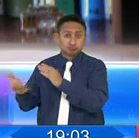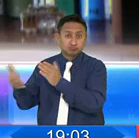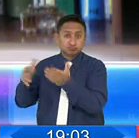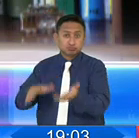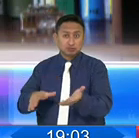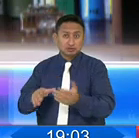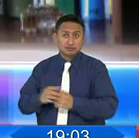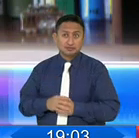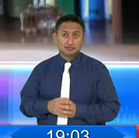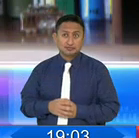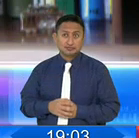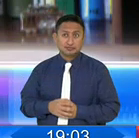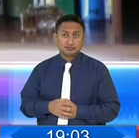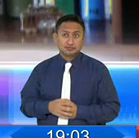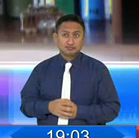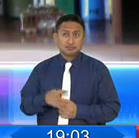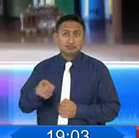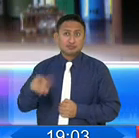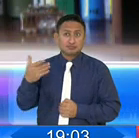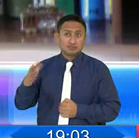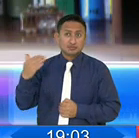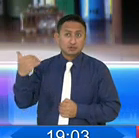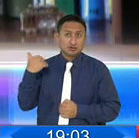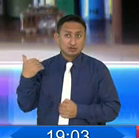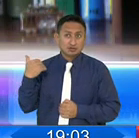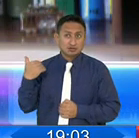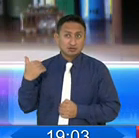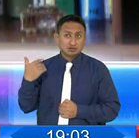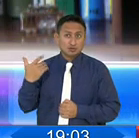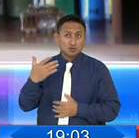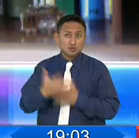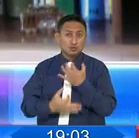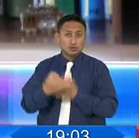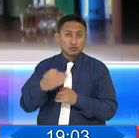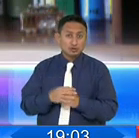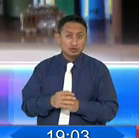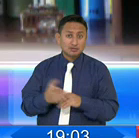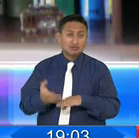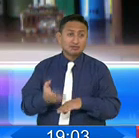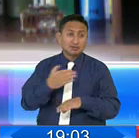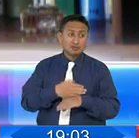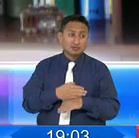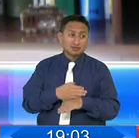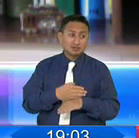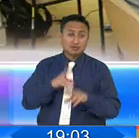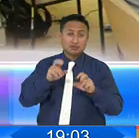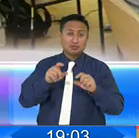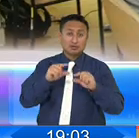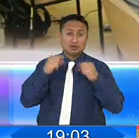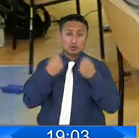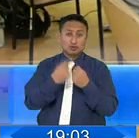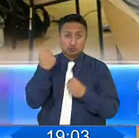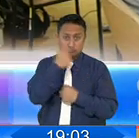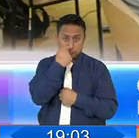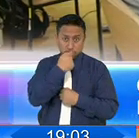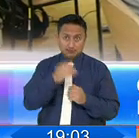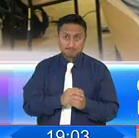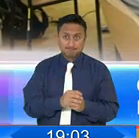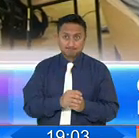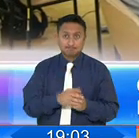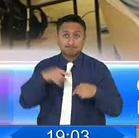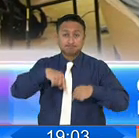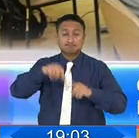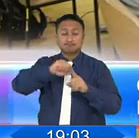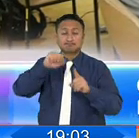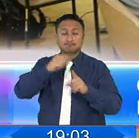muy cobarde. Él había tenido la curiosidad de estar atrás de un proceso de tráfico de drogas. Yepes plantea que el sistema de